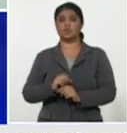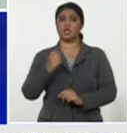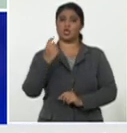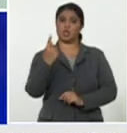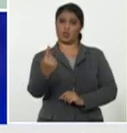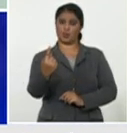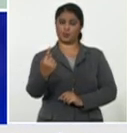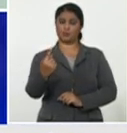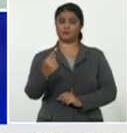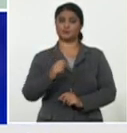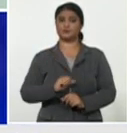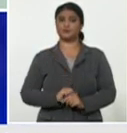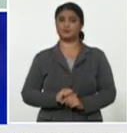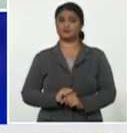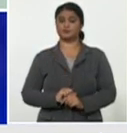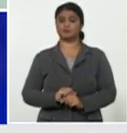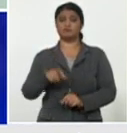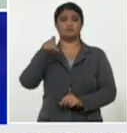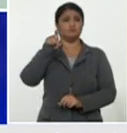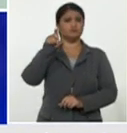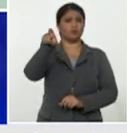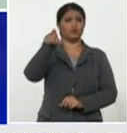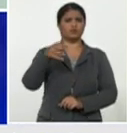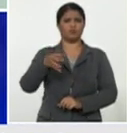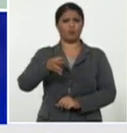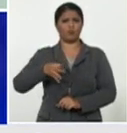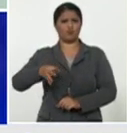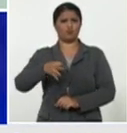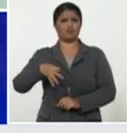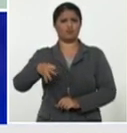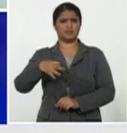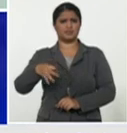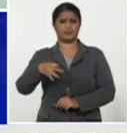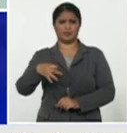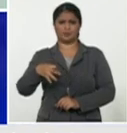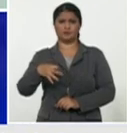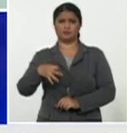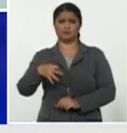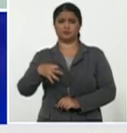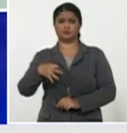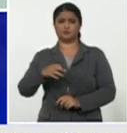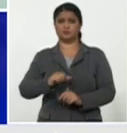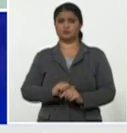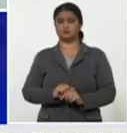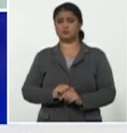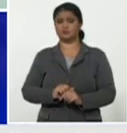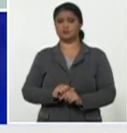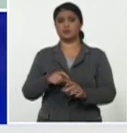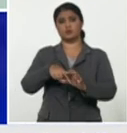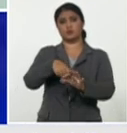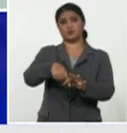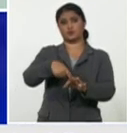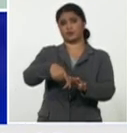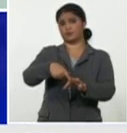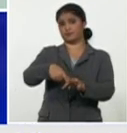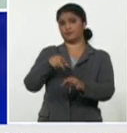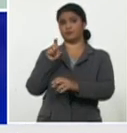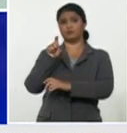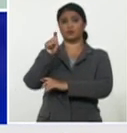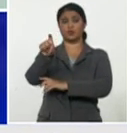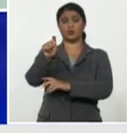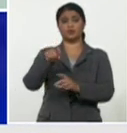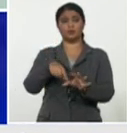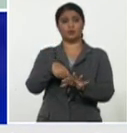enfrentando un evento que va camino del control. Y el municipio especial Isla de la Juventud, como